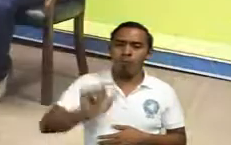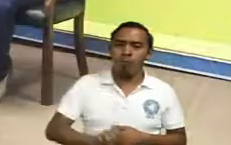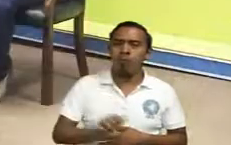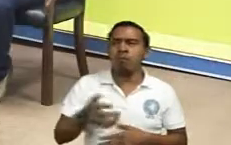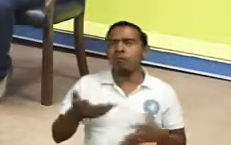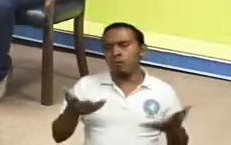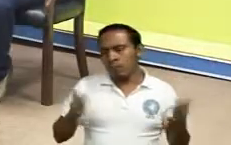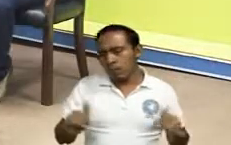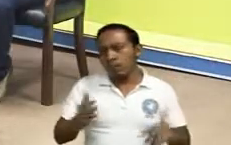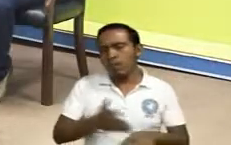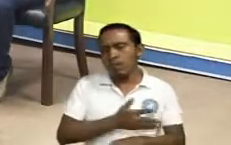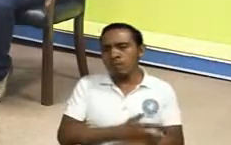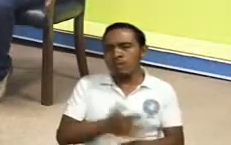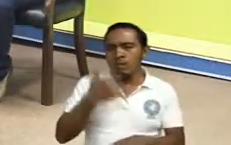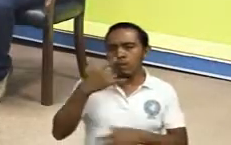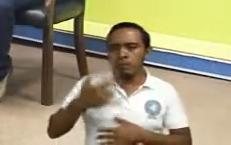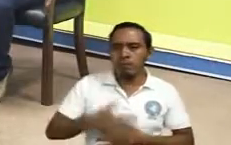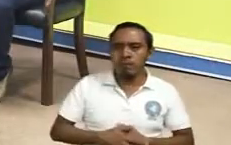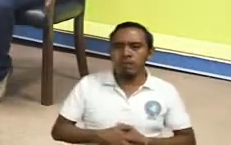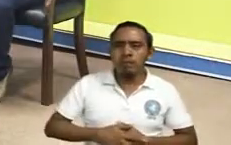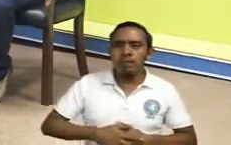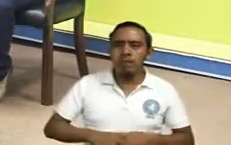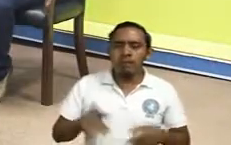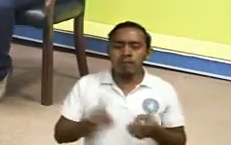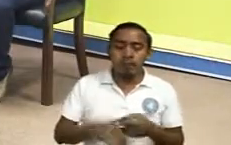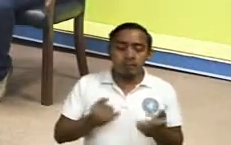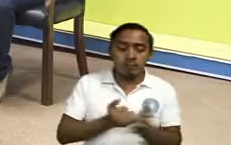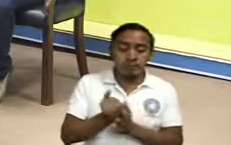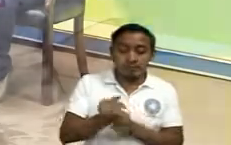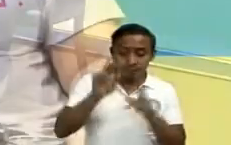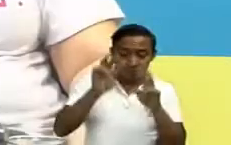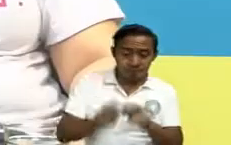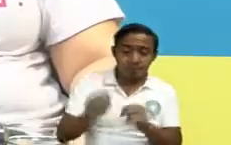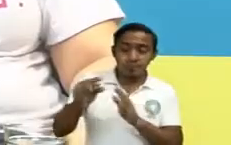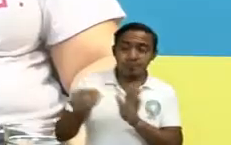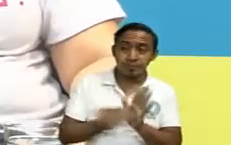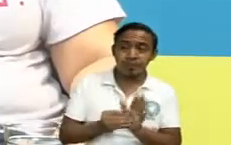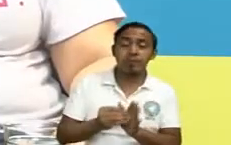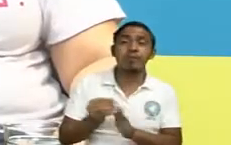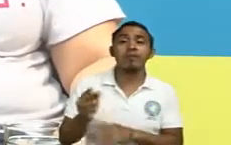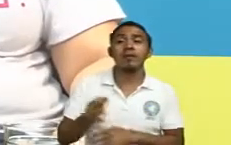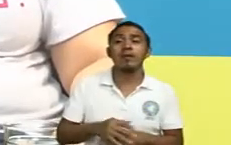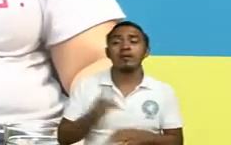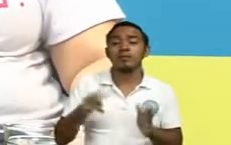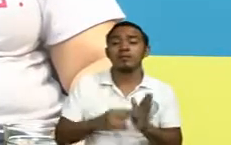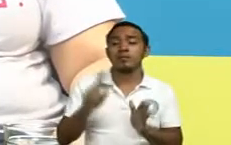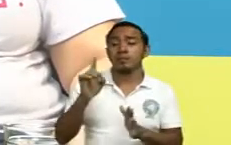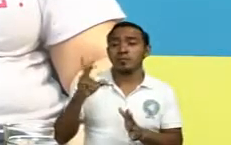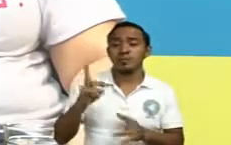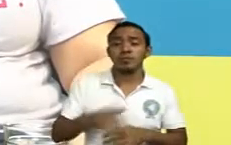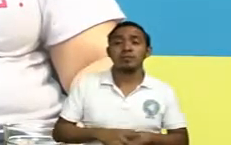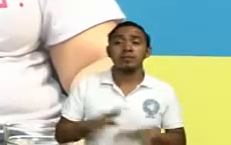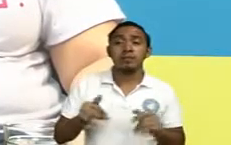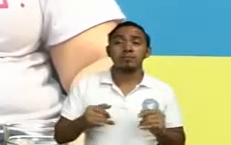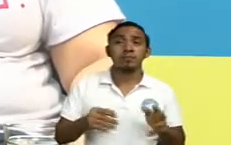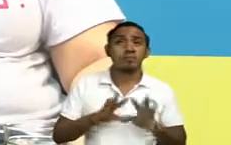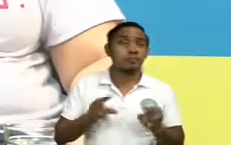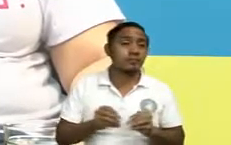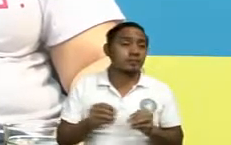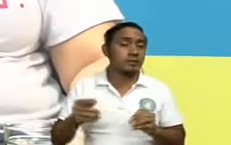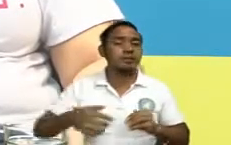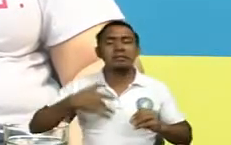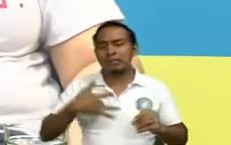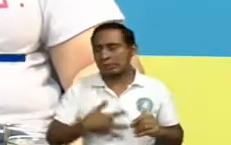como habíamos mencionado, ¿verdad? El estudio, luego pasa a ser programa en el 2012. Entonces, una vez que tenemos este estudio, sabemos todas